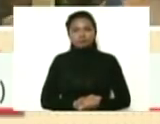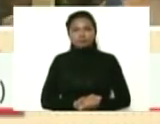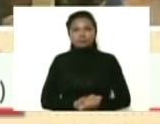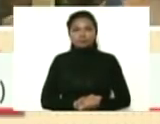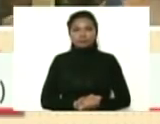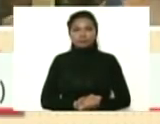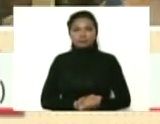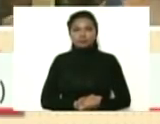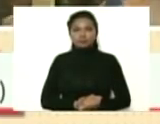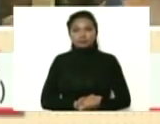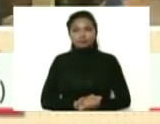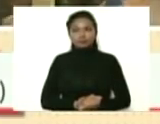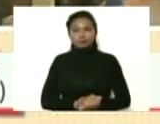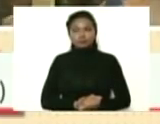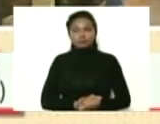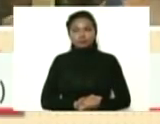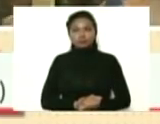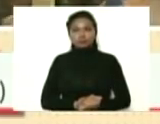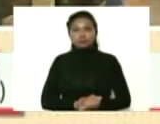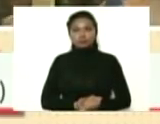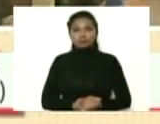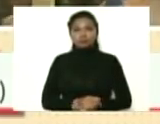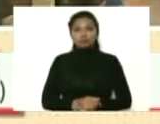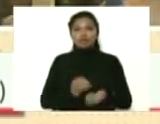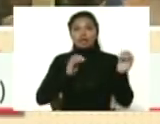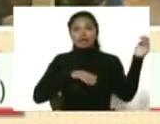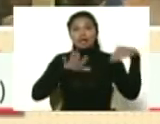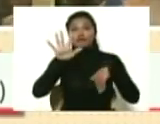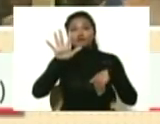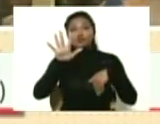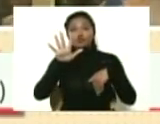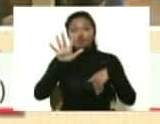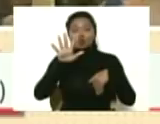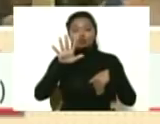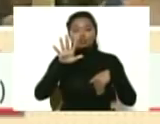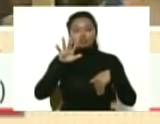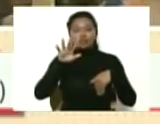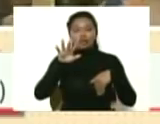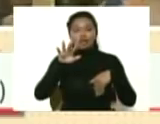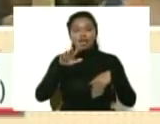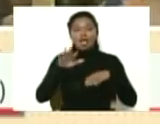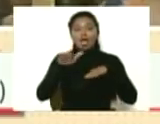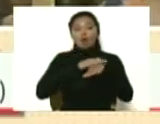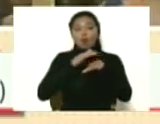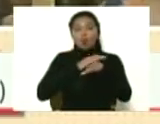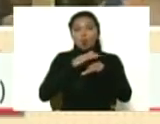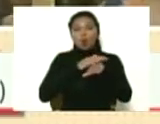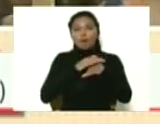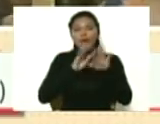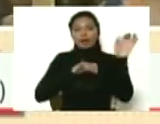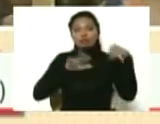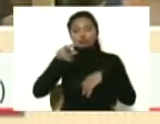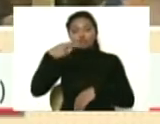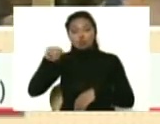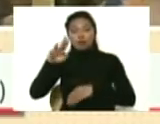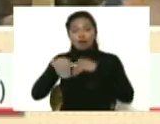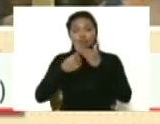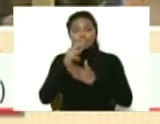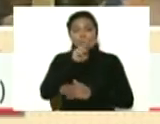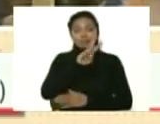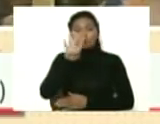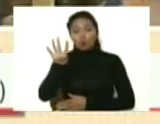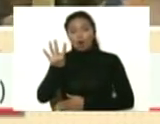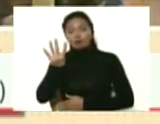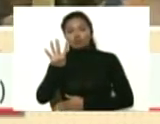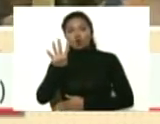para que a partir del 14, pasado mañana, 14 de noviembre al 24 de